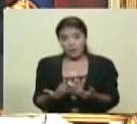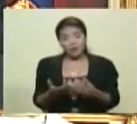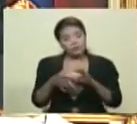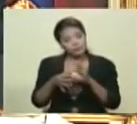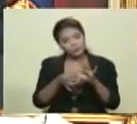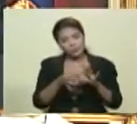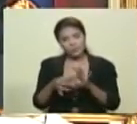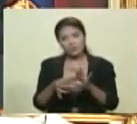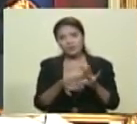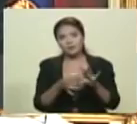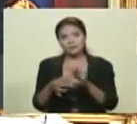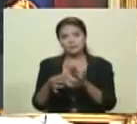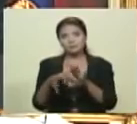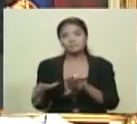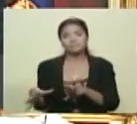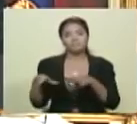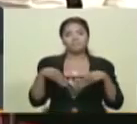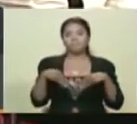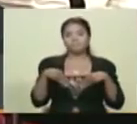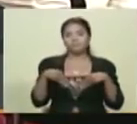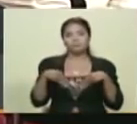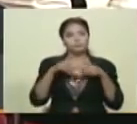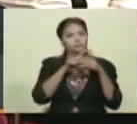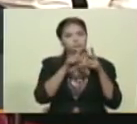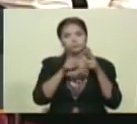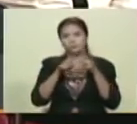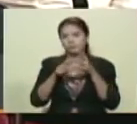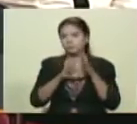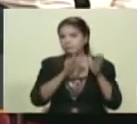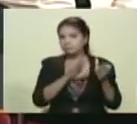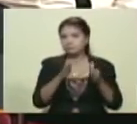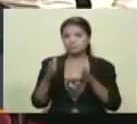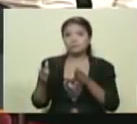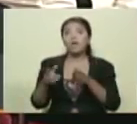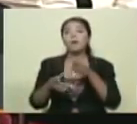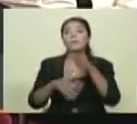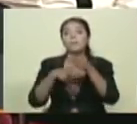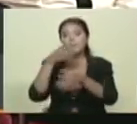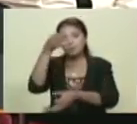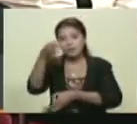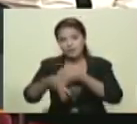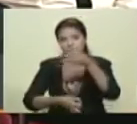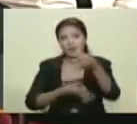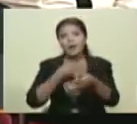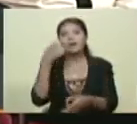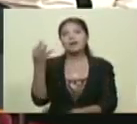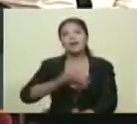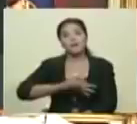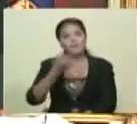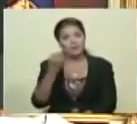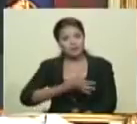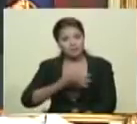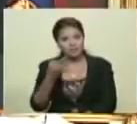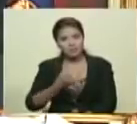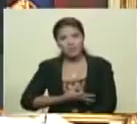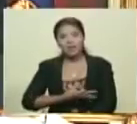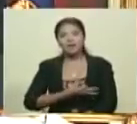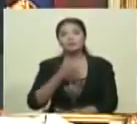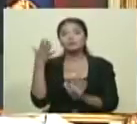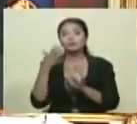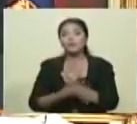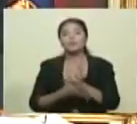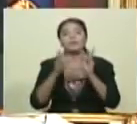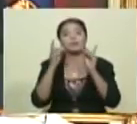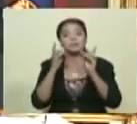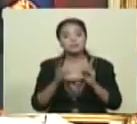soberana, asuma un conjunto de mecanismos para explicar la verdad verdadera de sus decisiones,